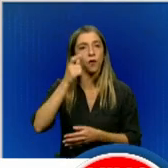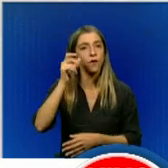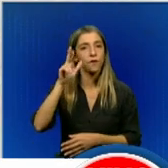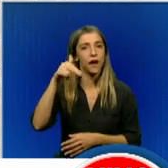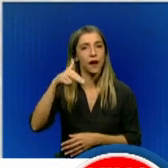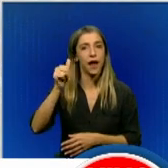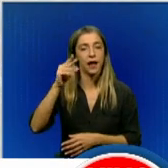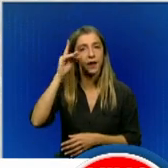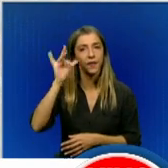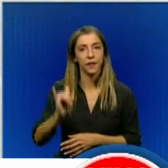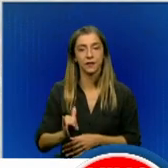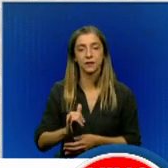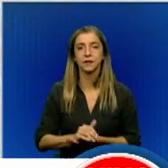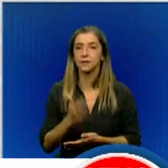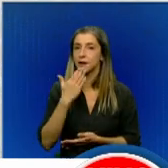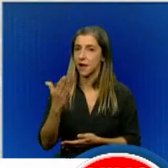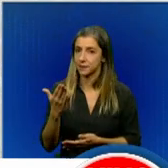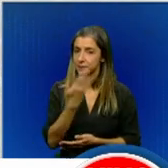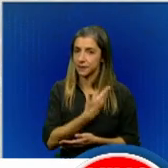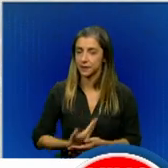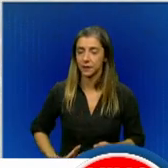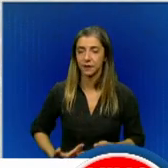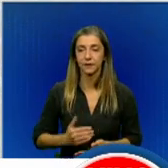gracias señor presidente